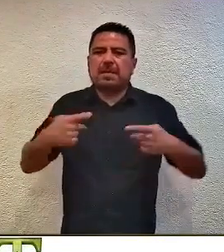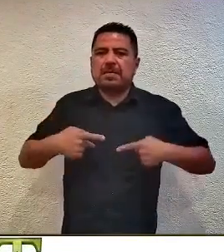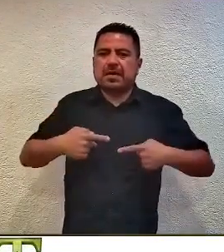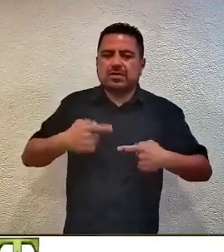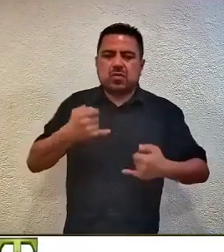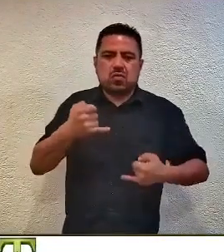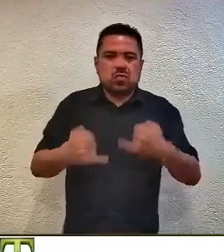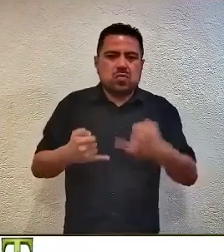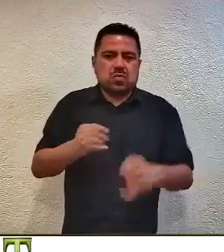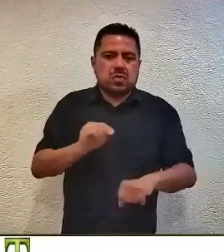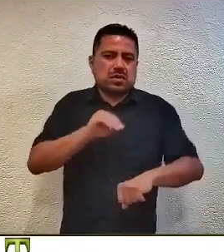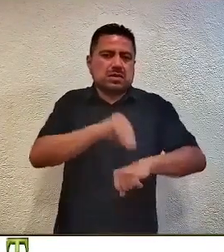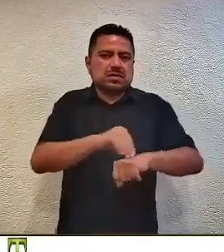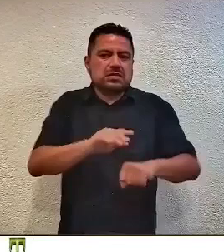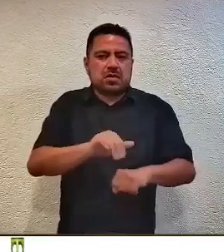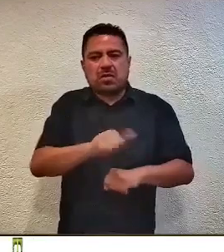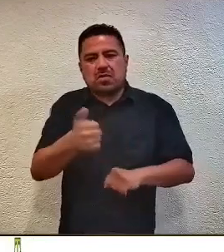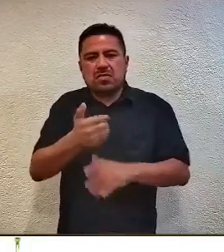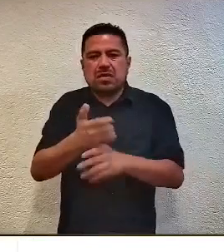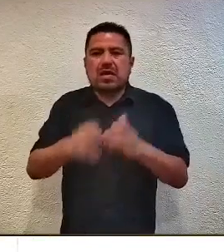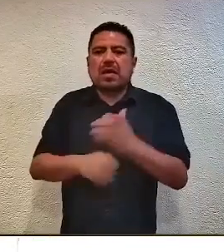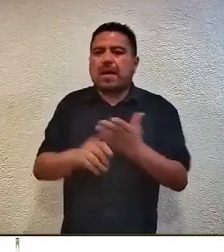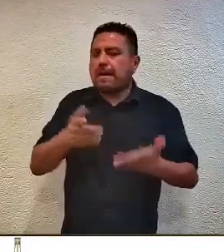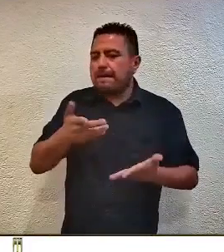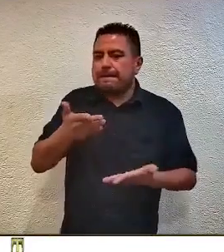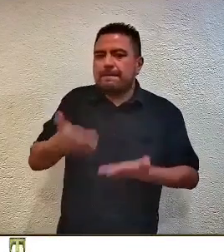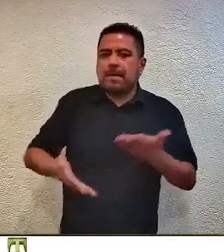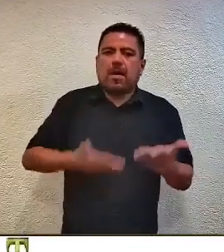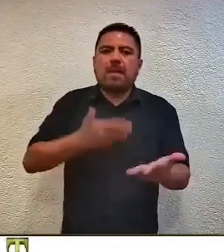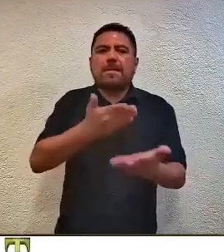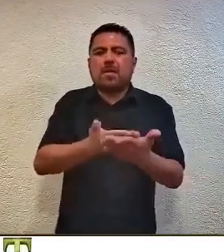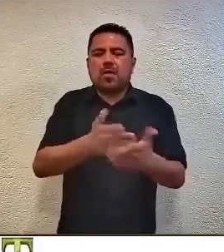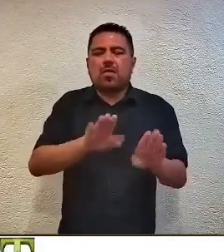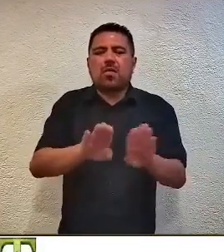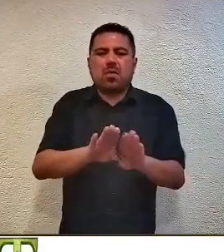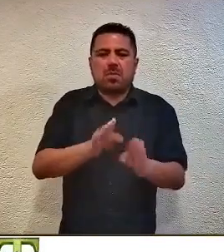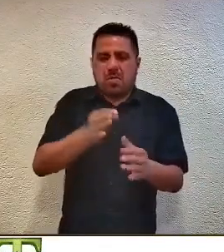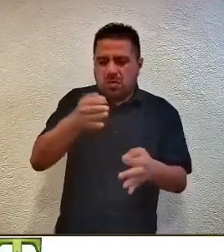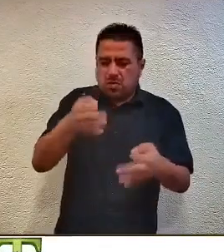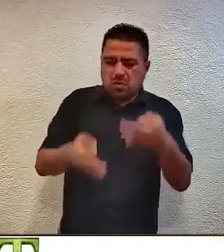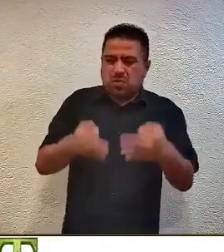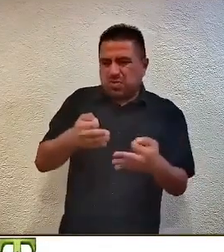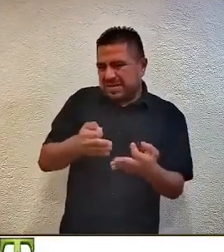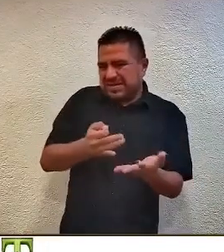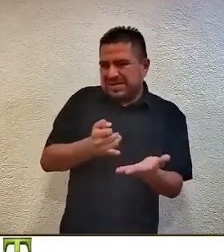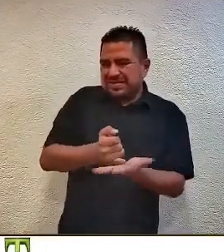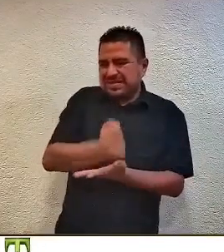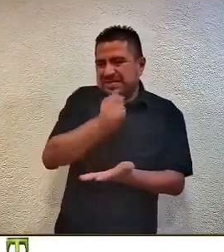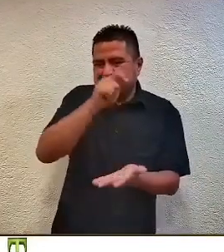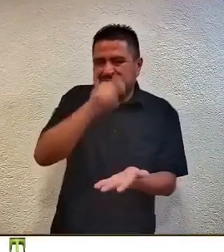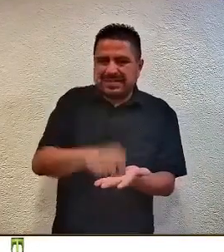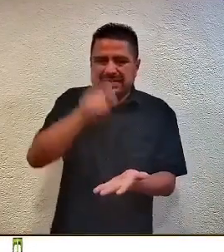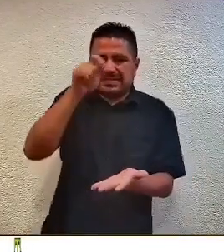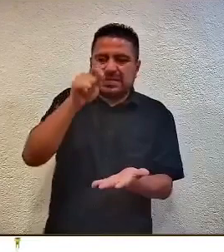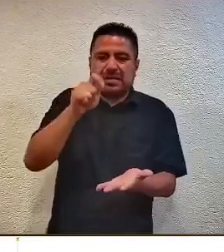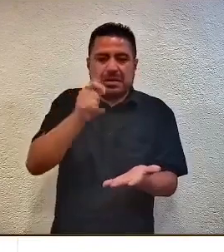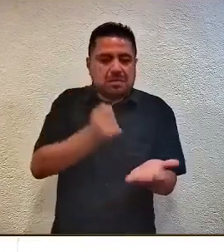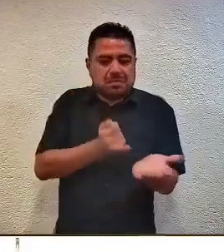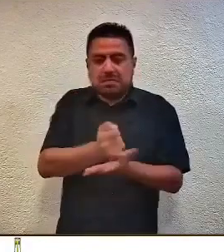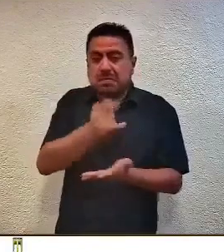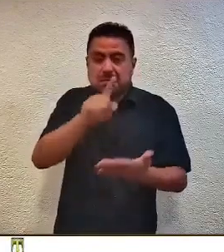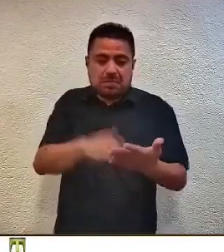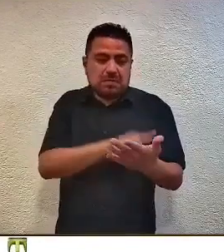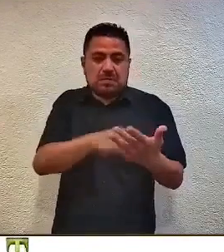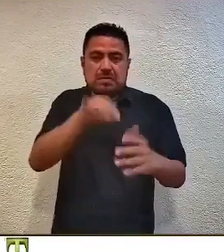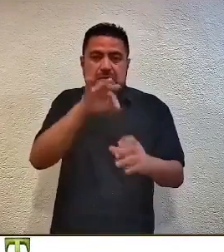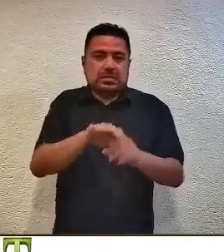juicio y, por otro lado, propone declarar fundado el juicio y, en consecuencia, determina que la elección que